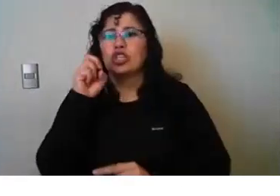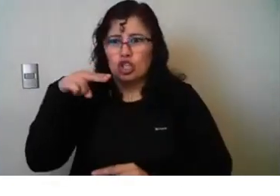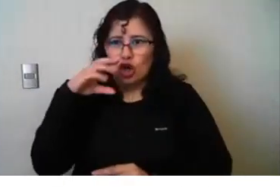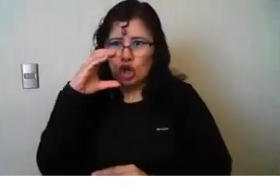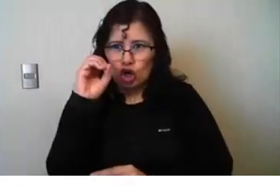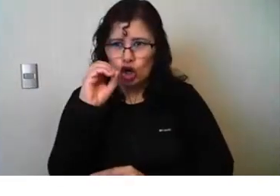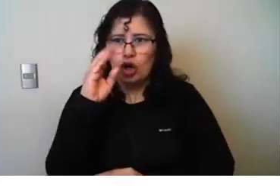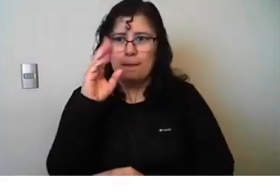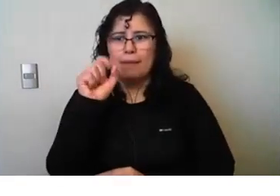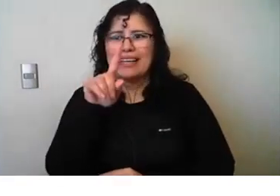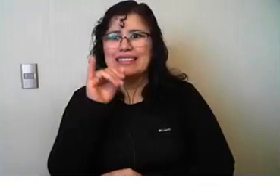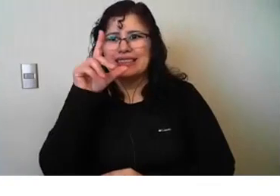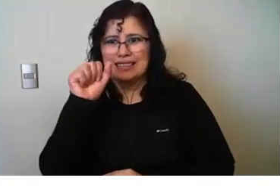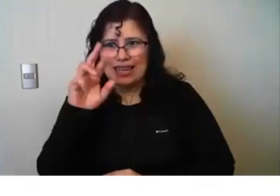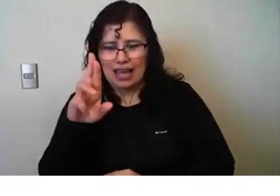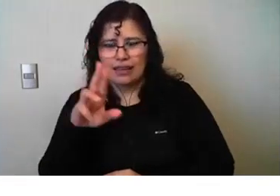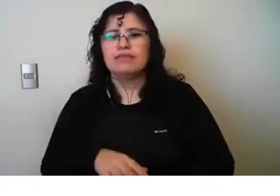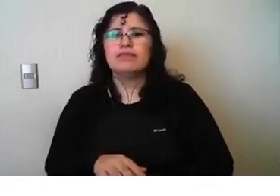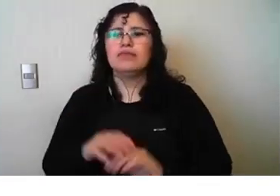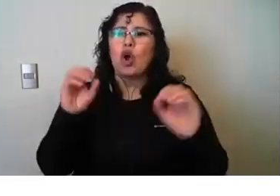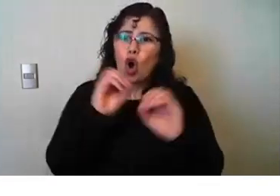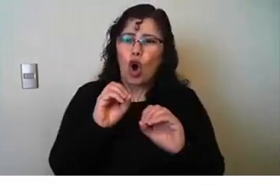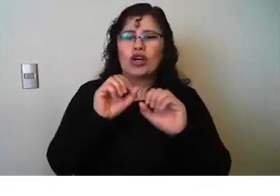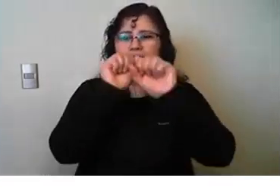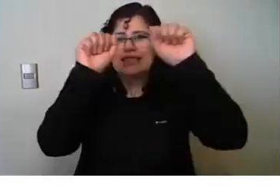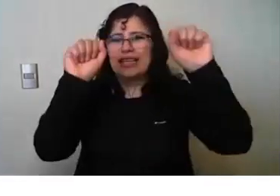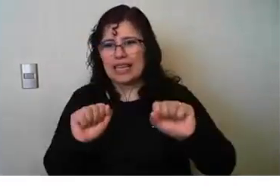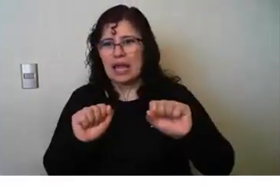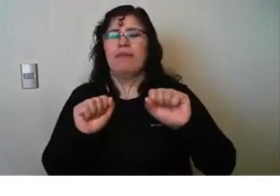vértebro-basilar. Y aquí tenemos la arteria espinal anterior,